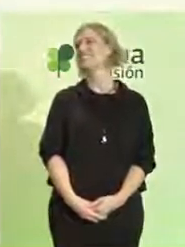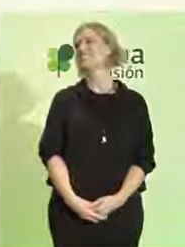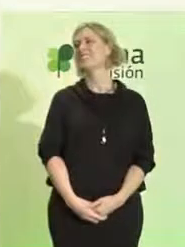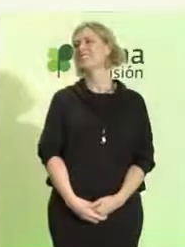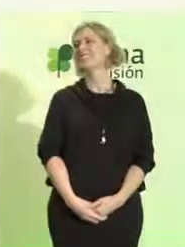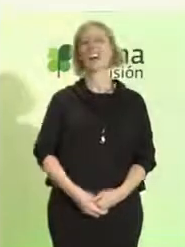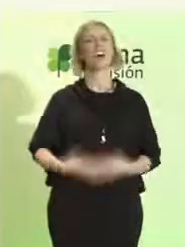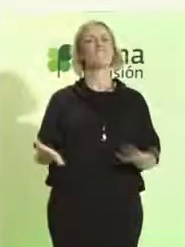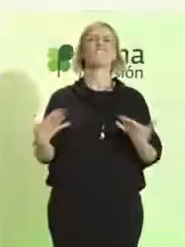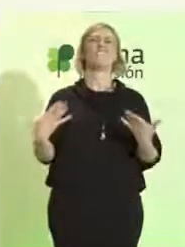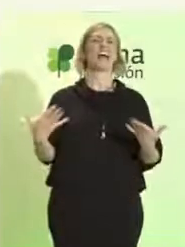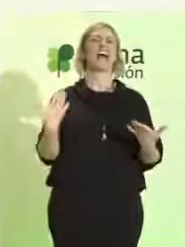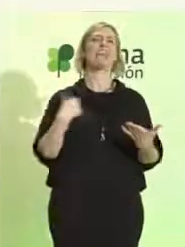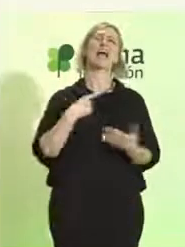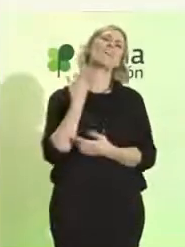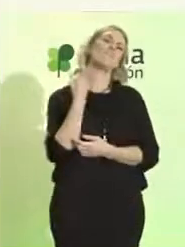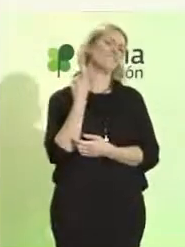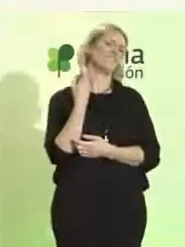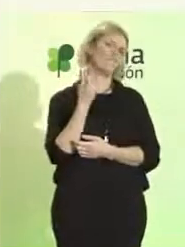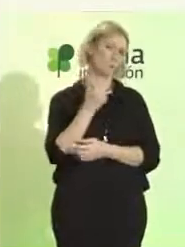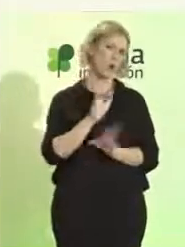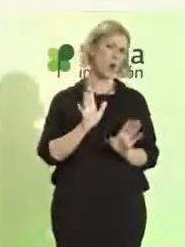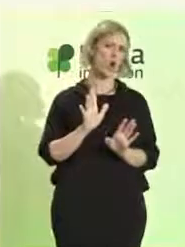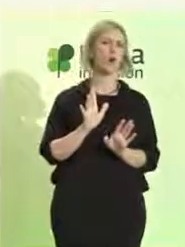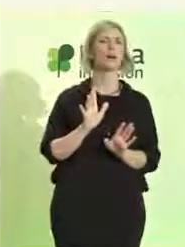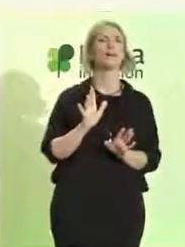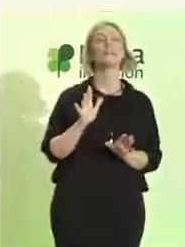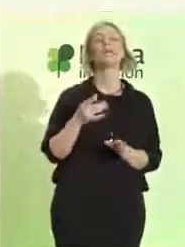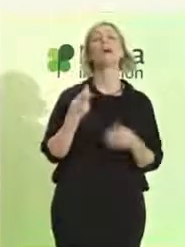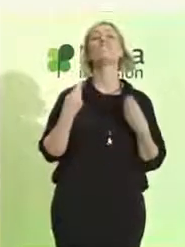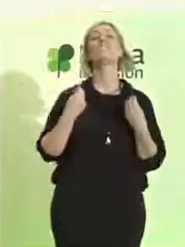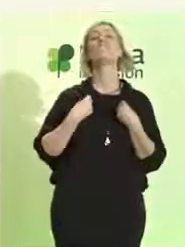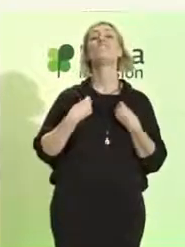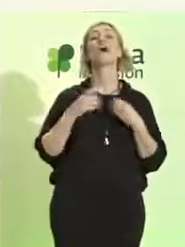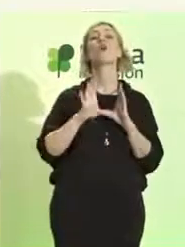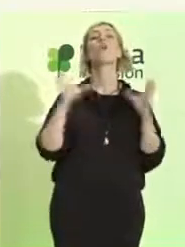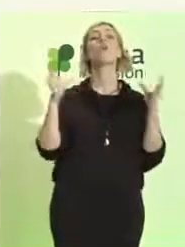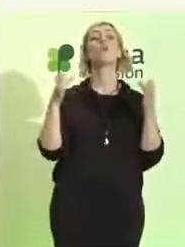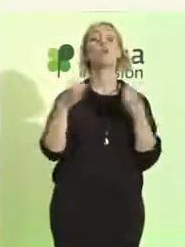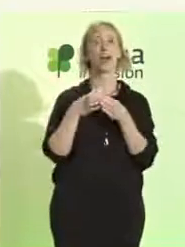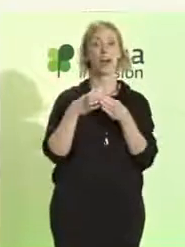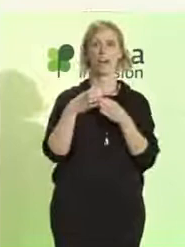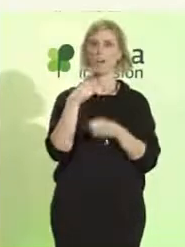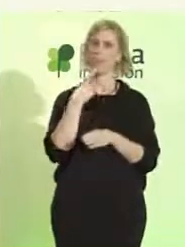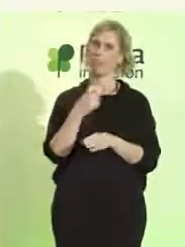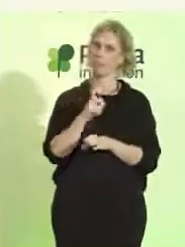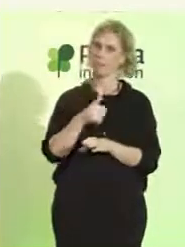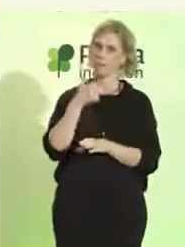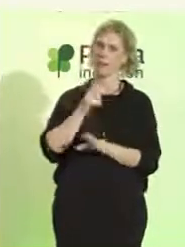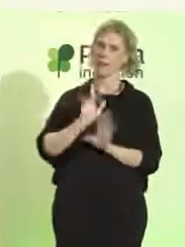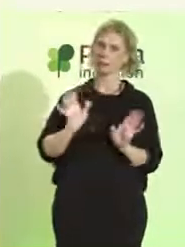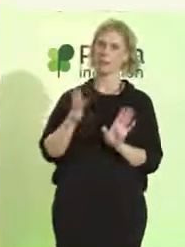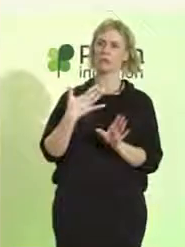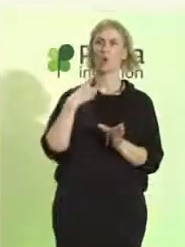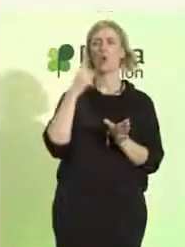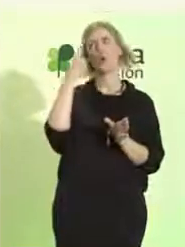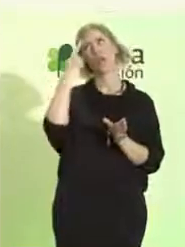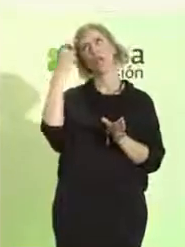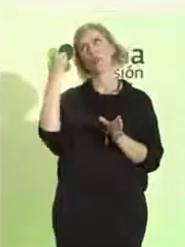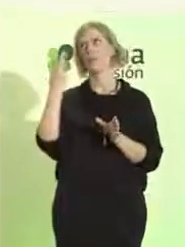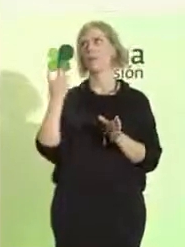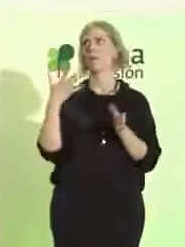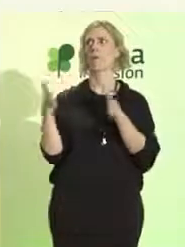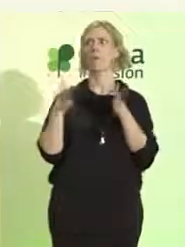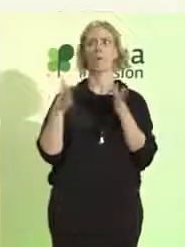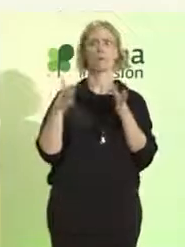¡Vamos, que queda poco, familia! Vida en comunidad. La cosa se va poniendo difícil. ¿Recordamos algún momento en el que hayamos tenido comunidad? Puede que sea con la familia, puede que sea con el barrio, puede